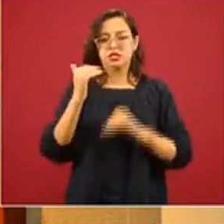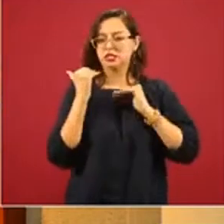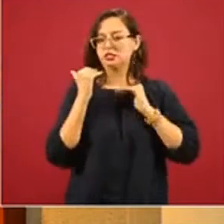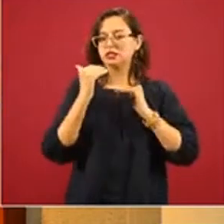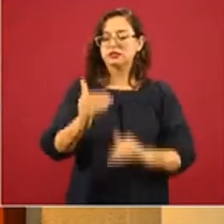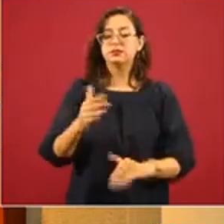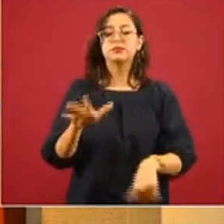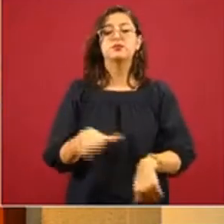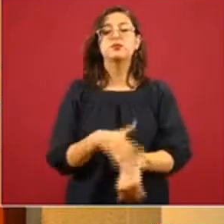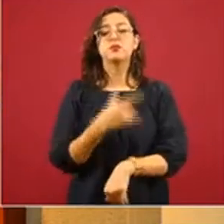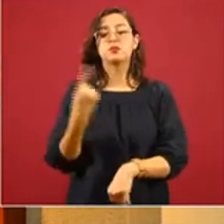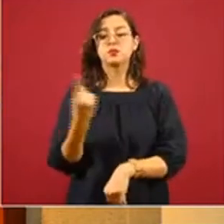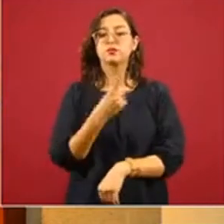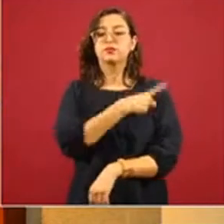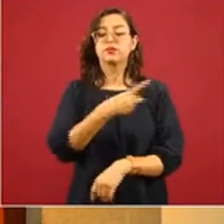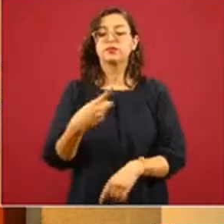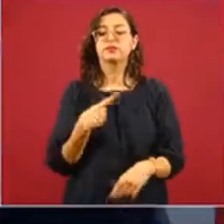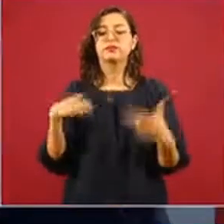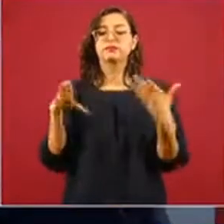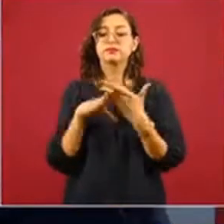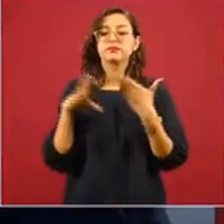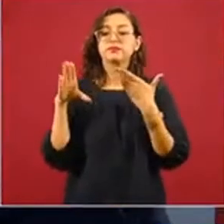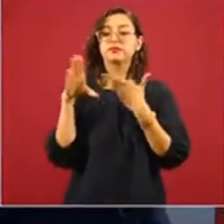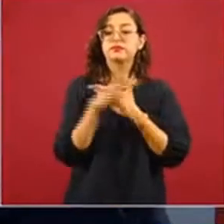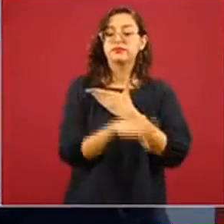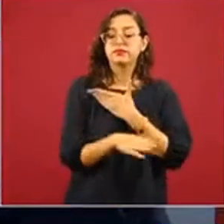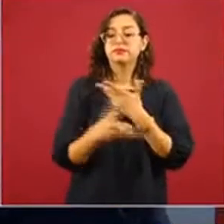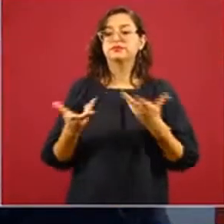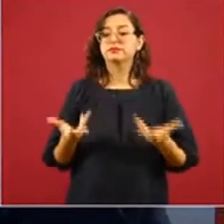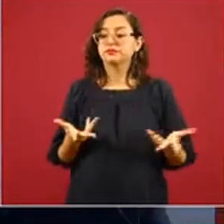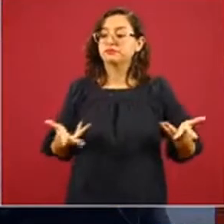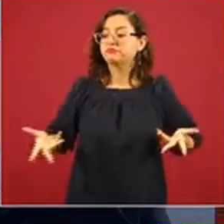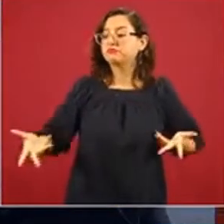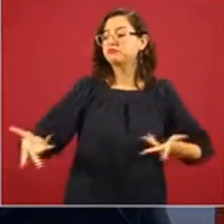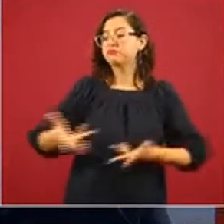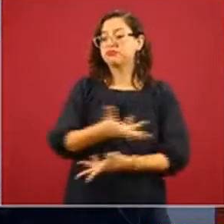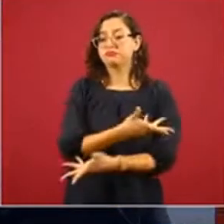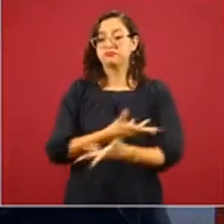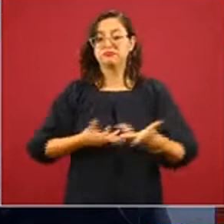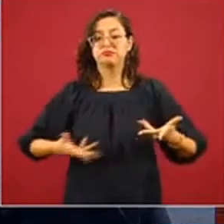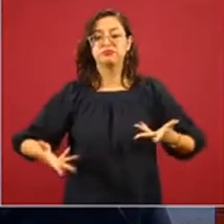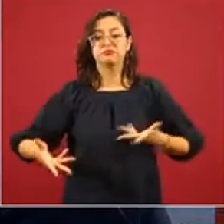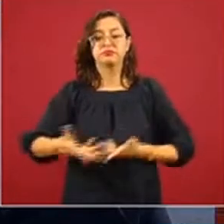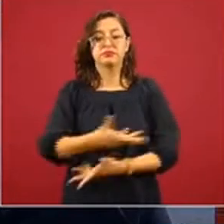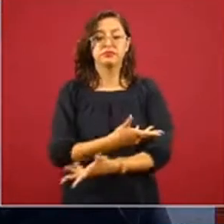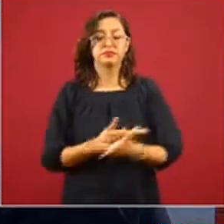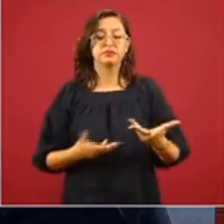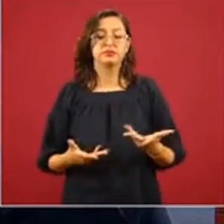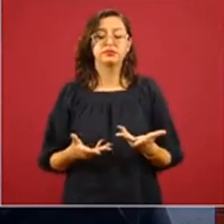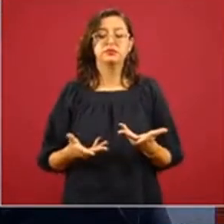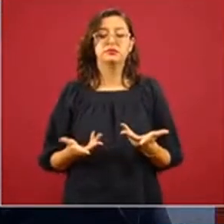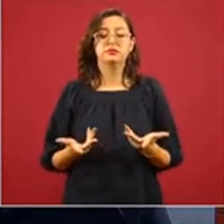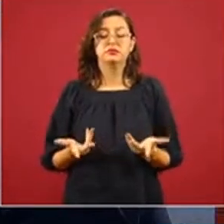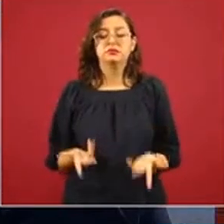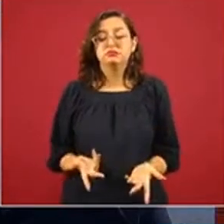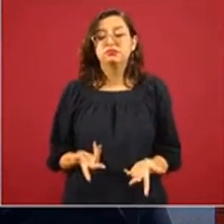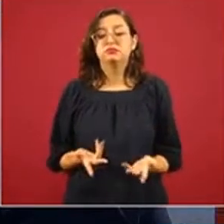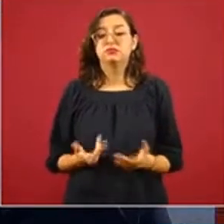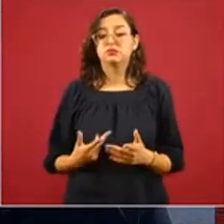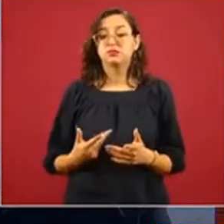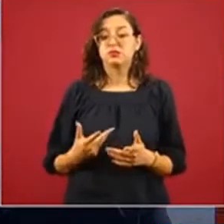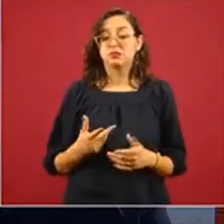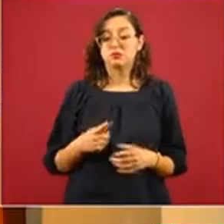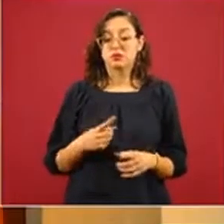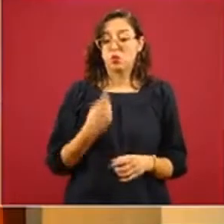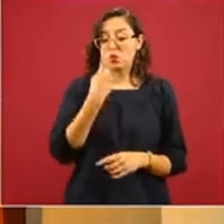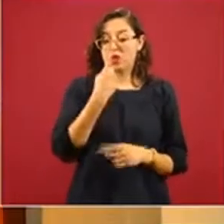limitada precisamente para evitar la interacción o la posibilidad de que un caso positivo